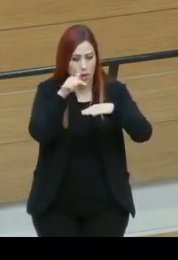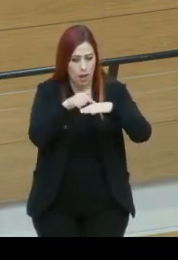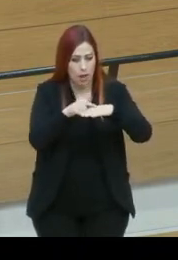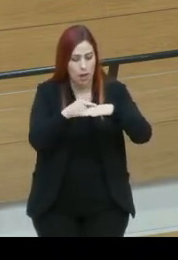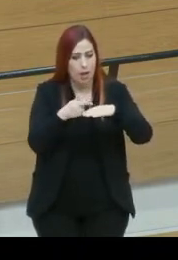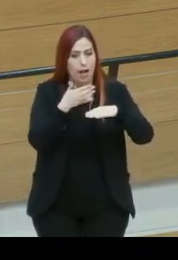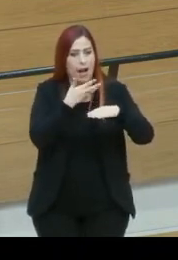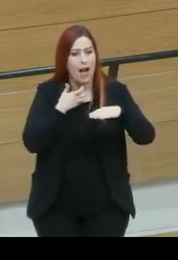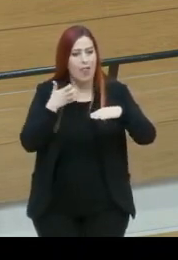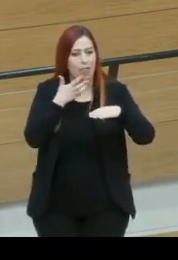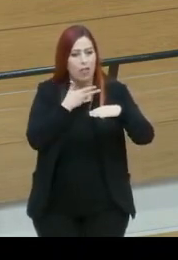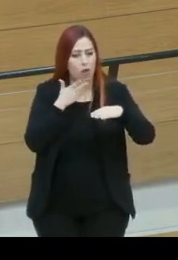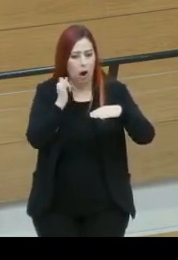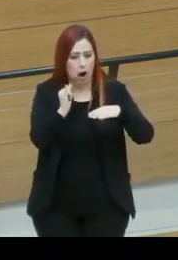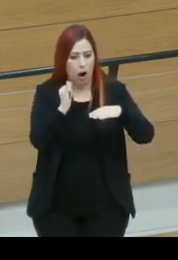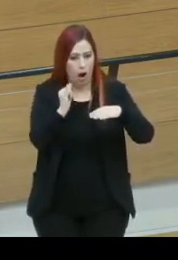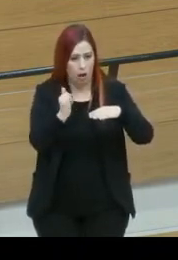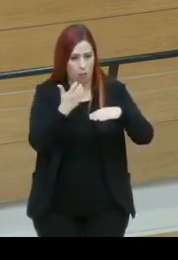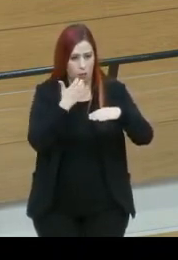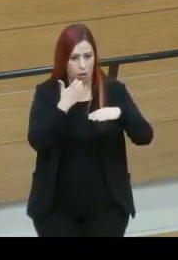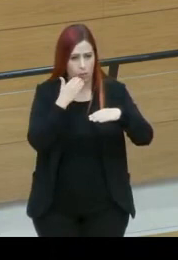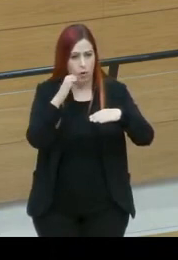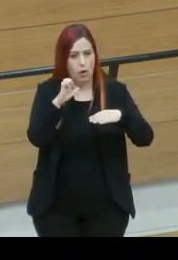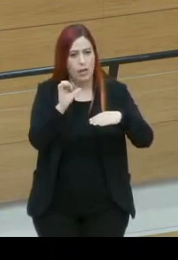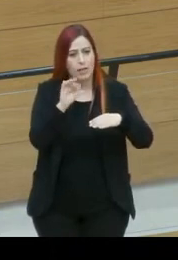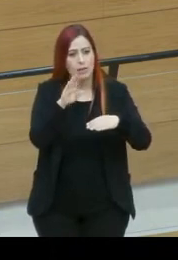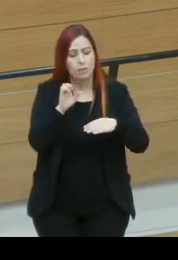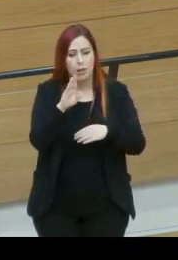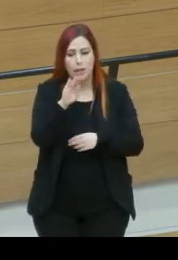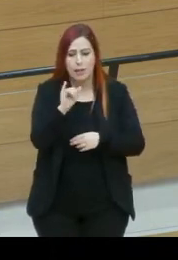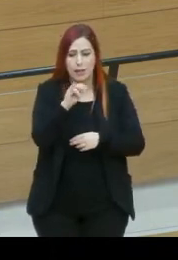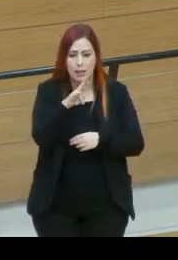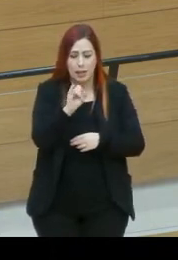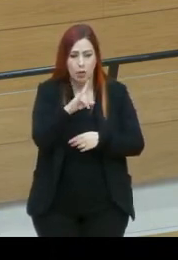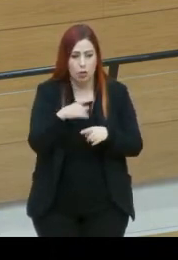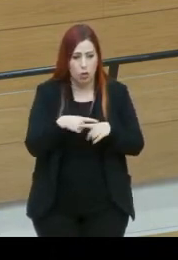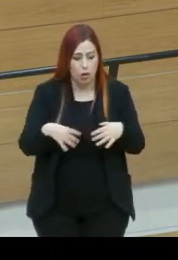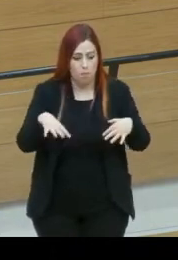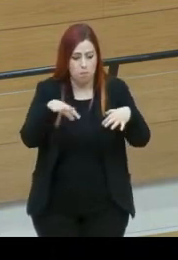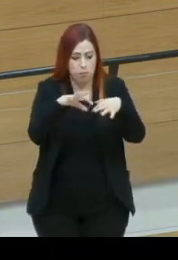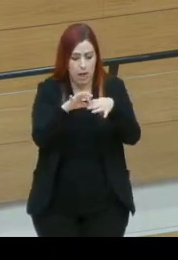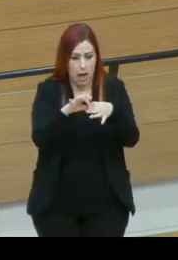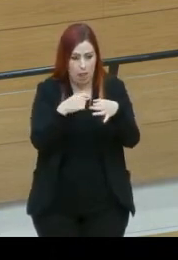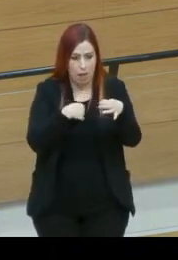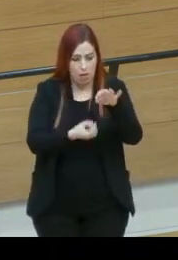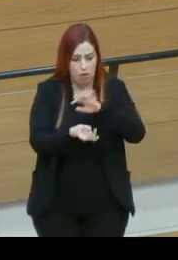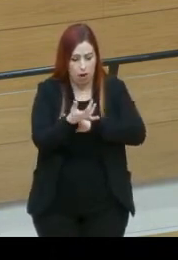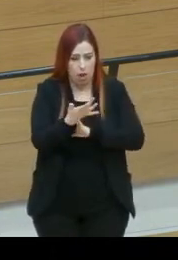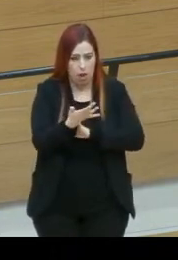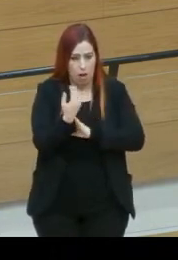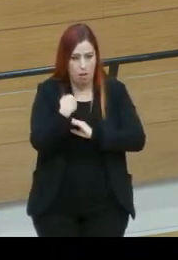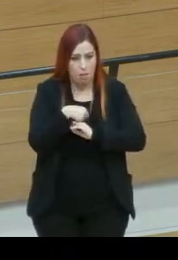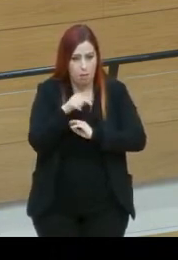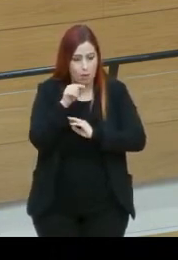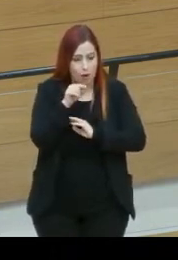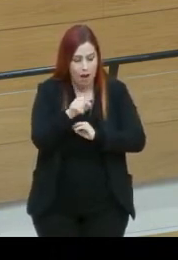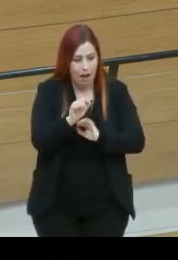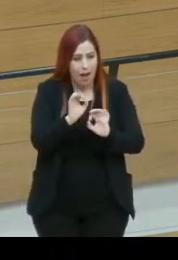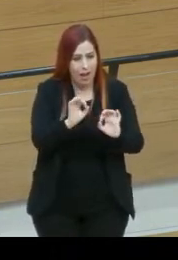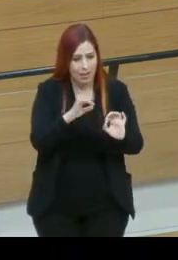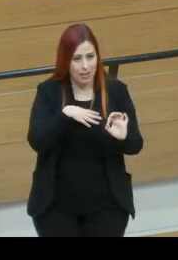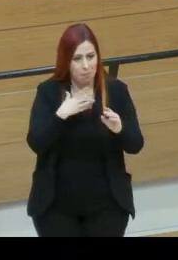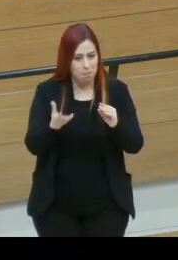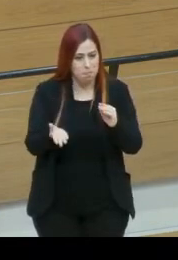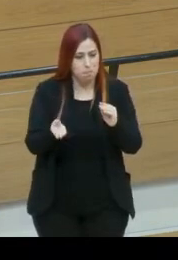ácidos, pues como los enlaces peptídicos. Genero un enlace de tipo amida y con eso es con lo que